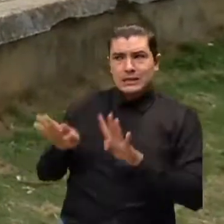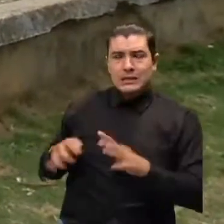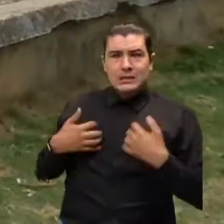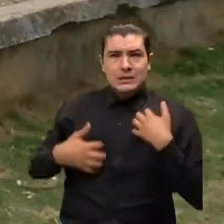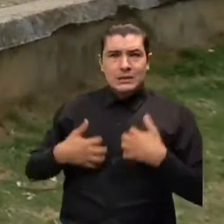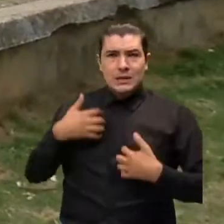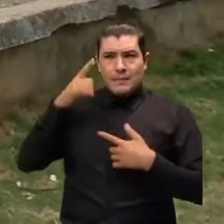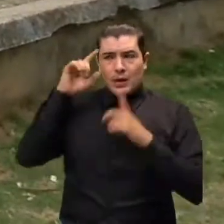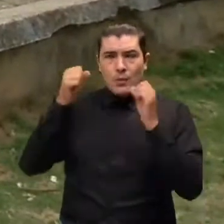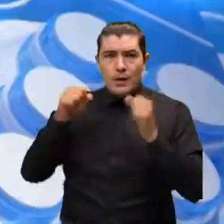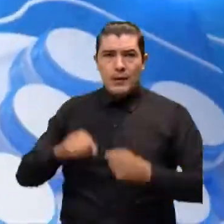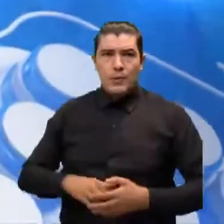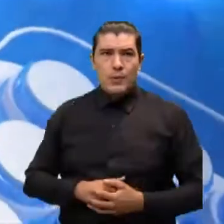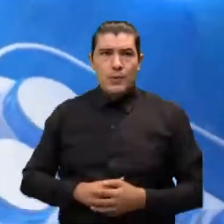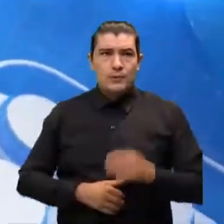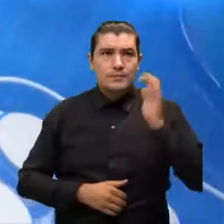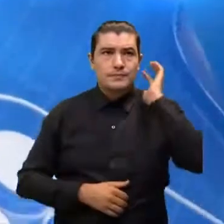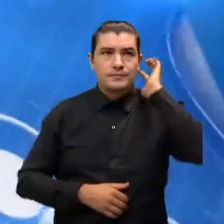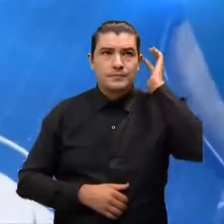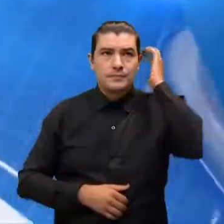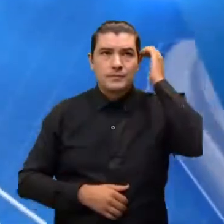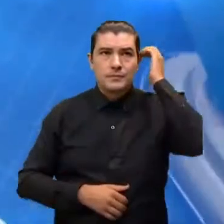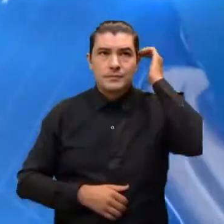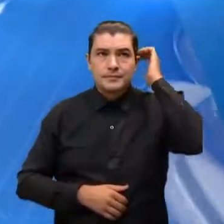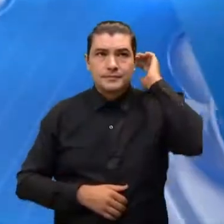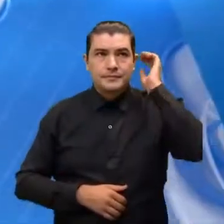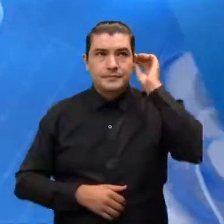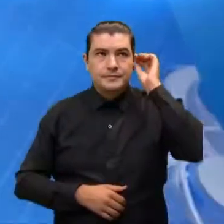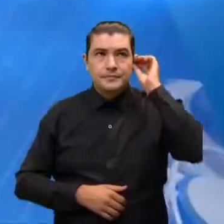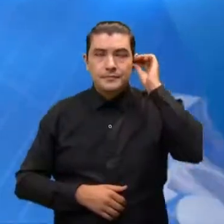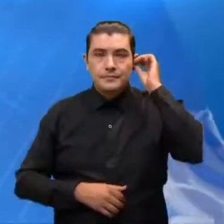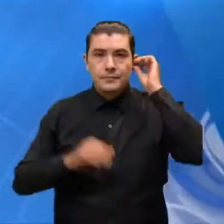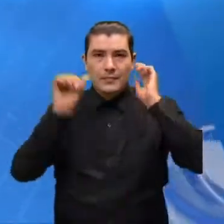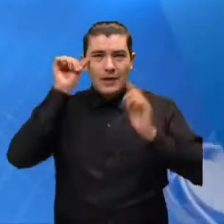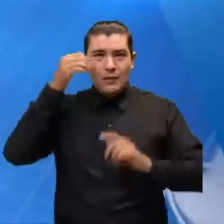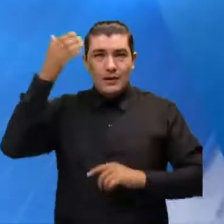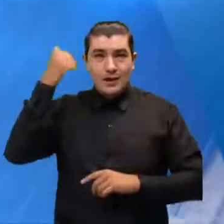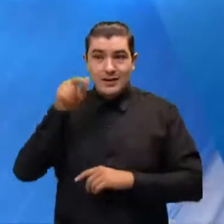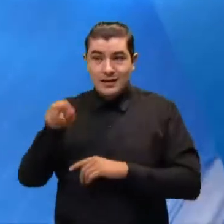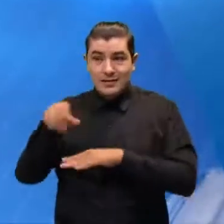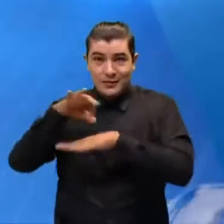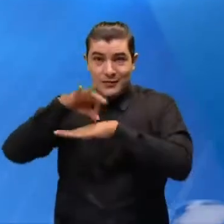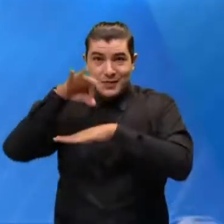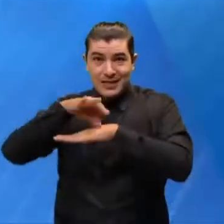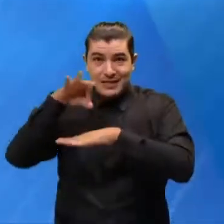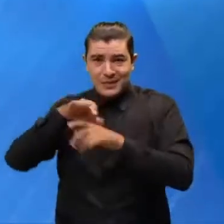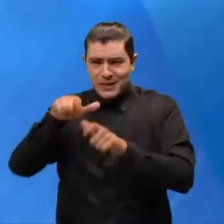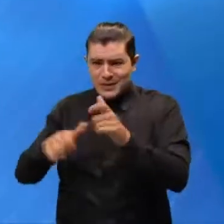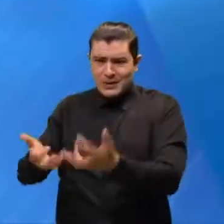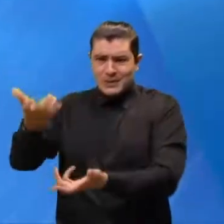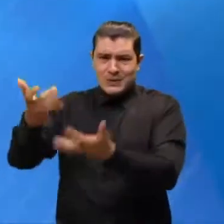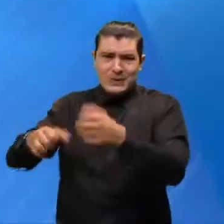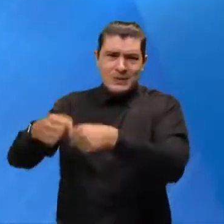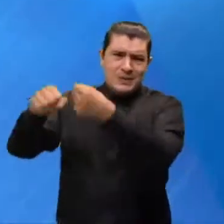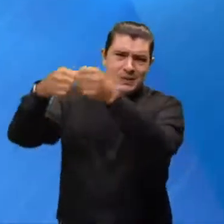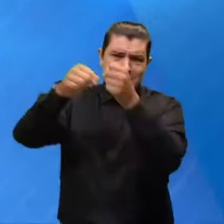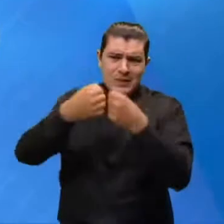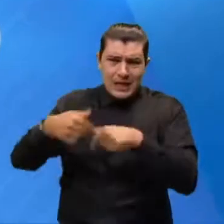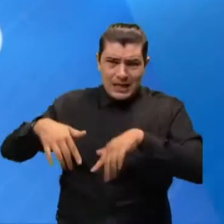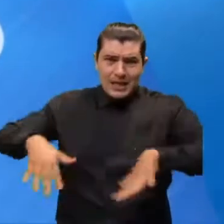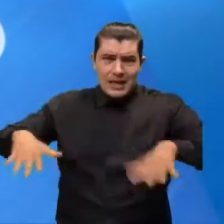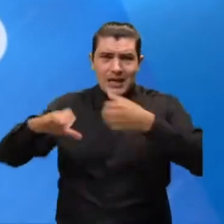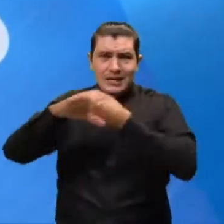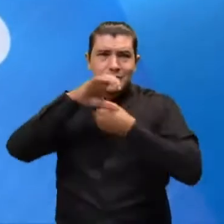también con miedo. Estas escenas registradas en fundaciones para rehabilitación de drogadictos de diferentes sectores